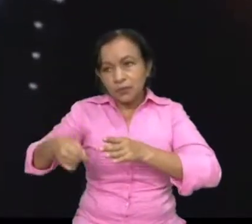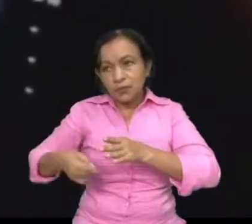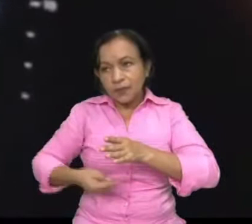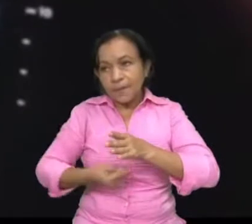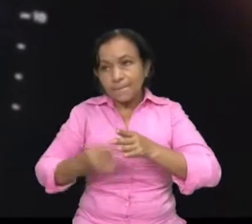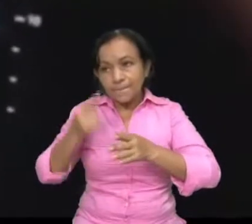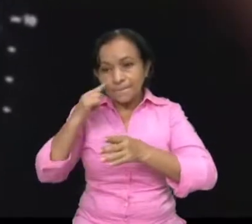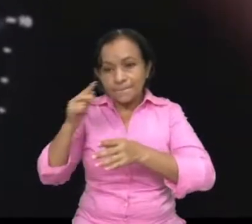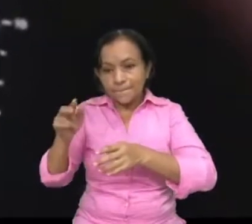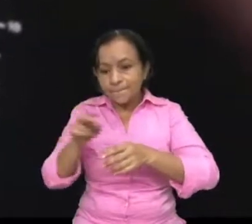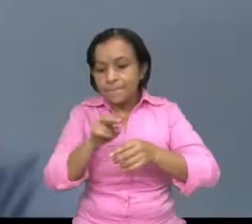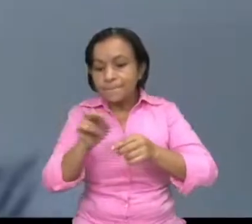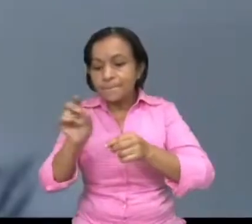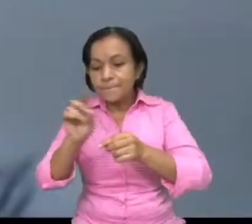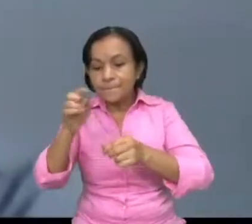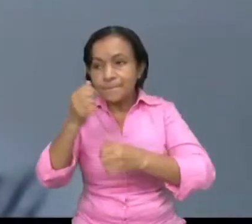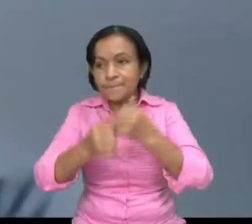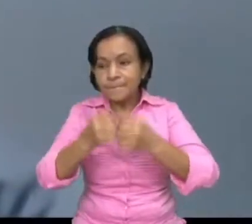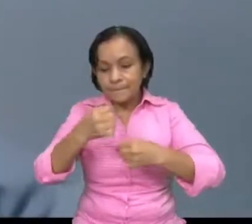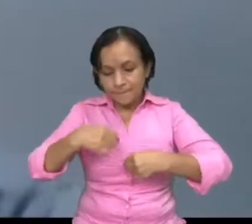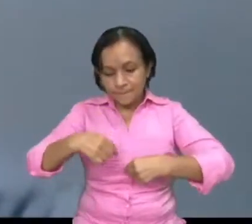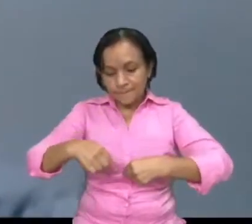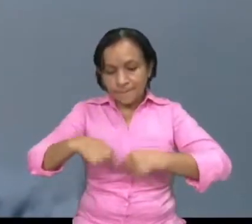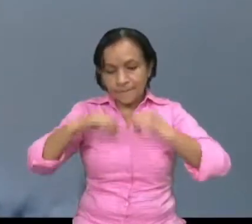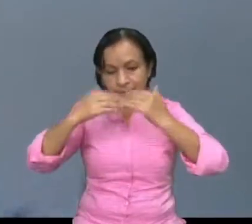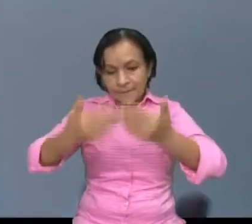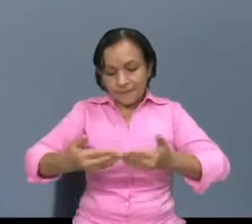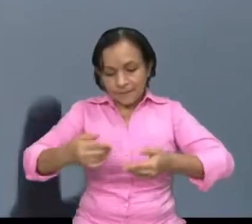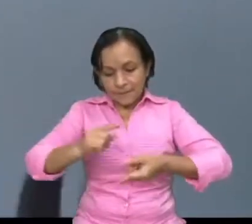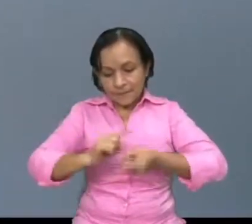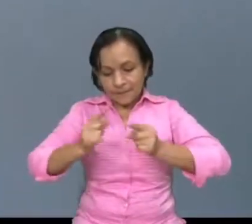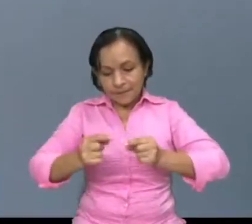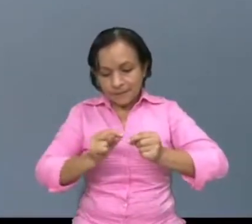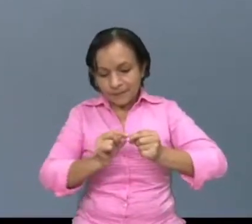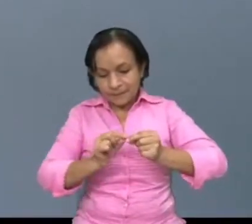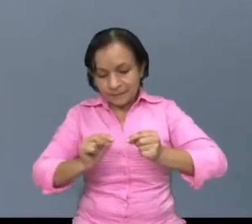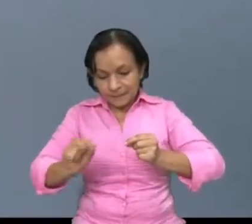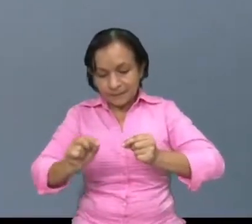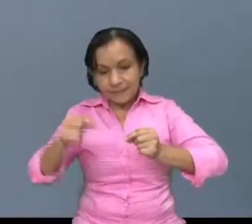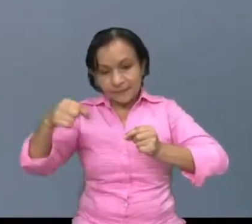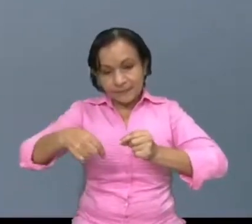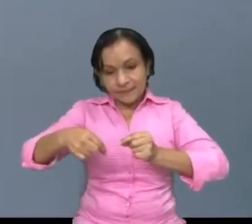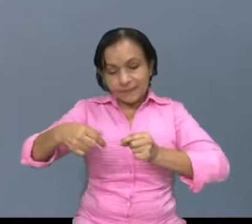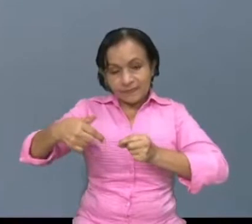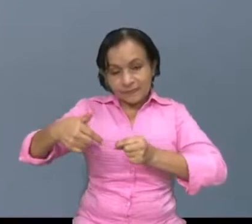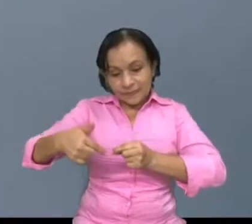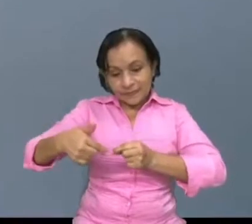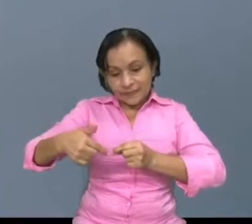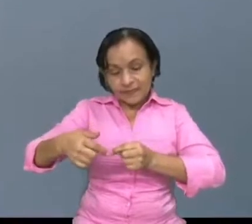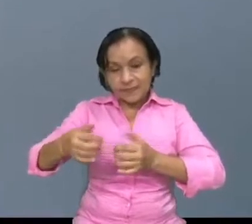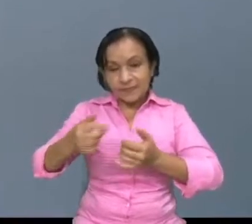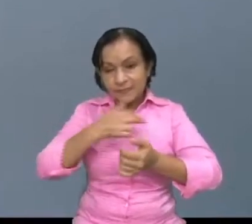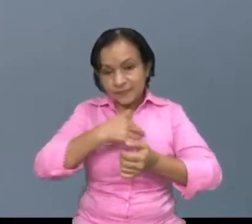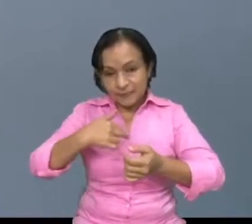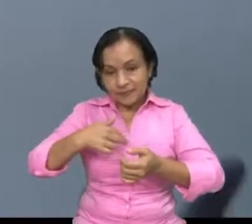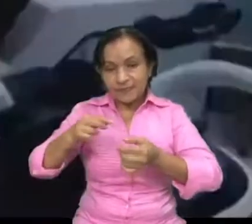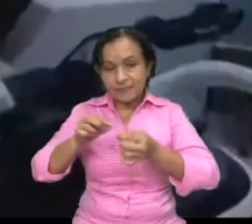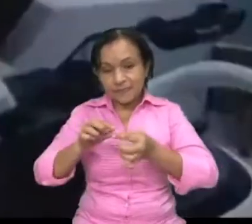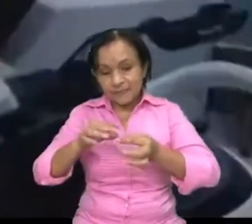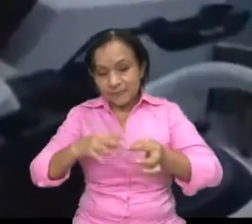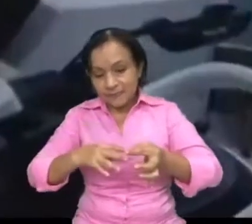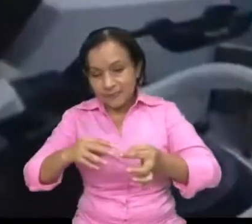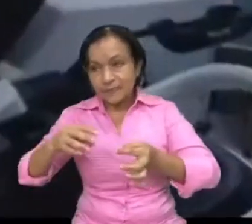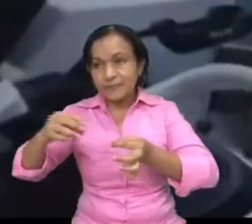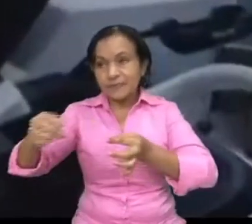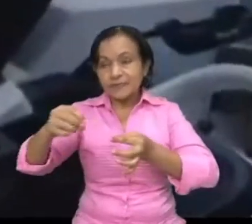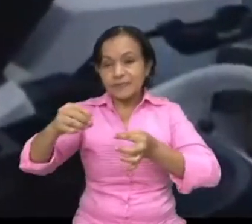cual enfocamos, identificamos el defecto. Lo reparamos, hacemos el láser del vaso sanguíneo, la